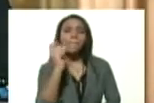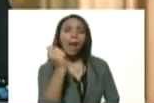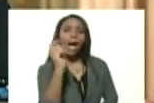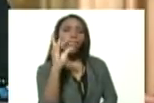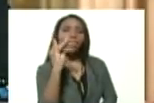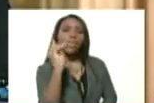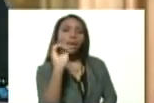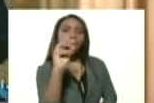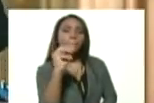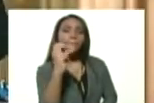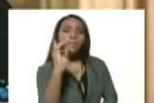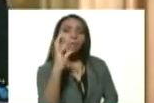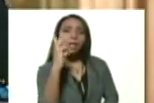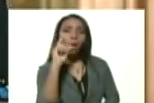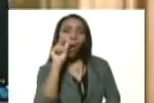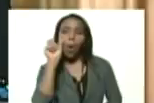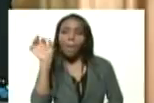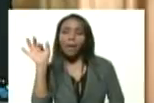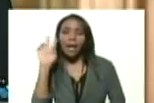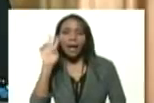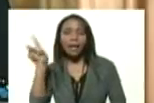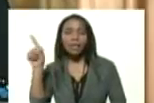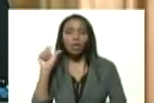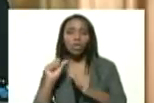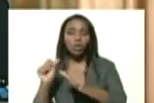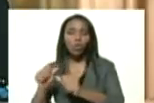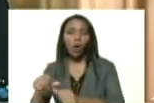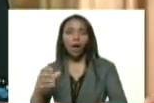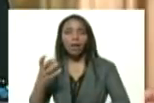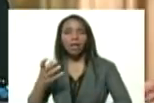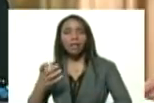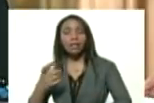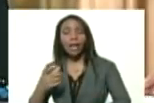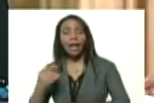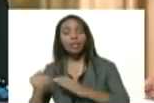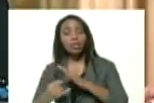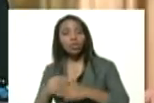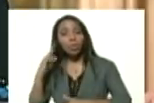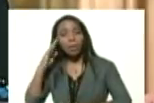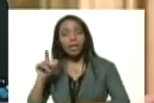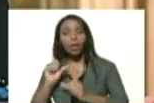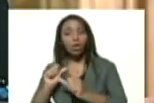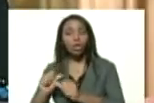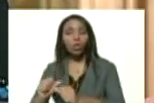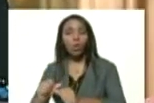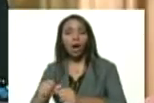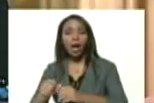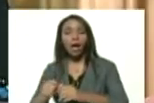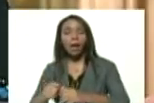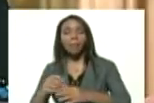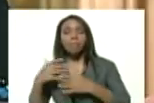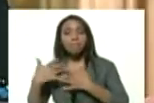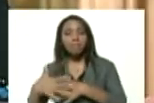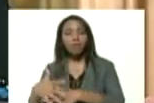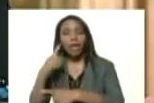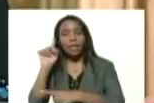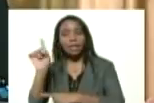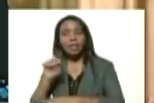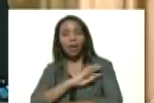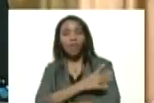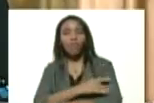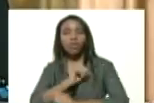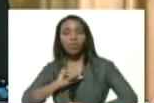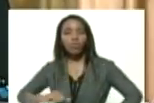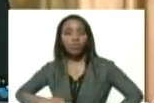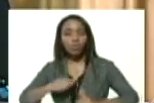desde la academia militar sigue siendo un cadete sigue siendo un cadete y le van a decir que a la fuerza armada y al